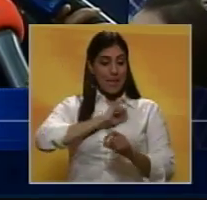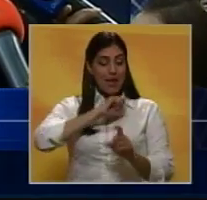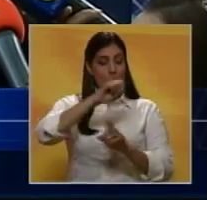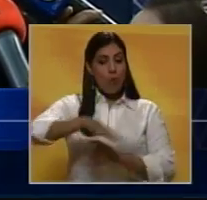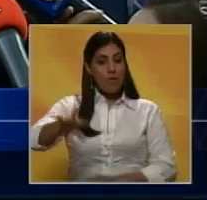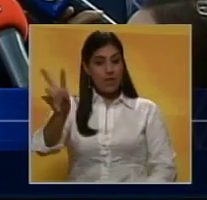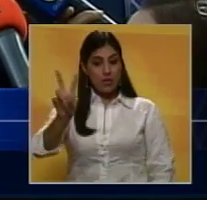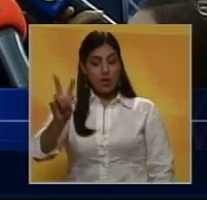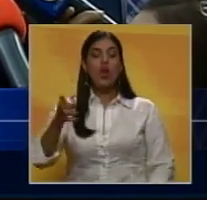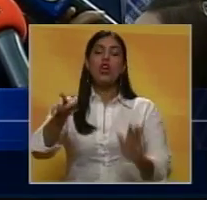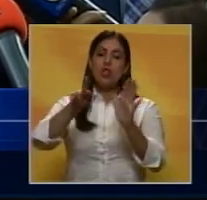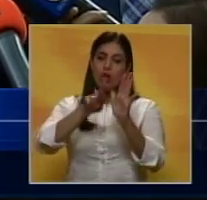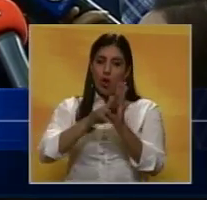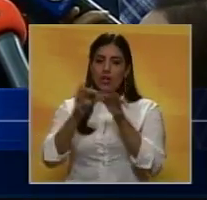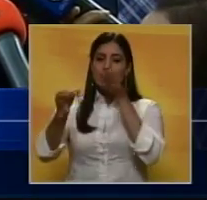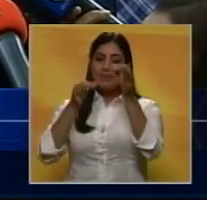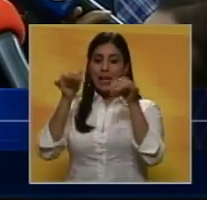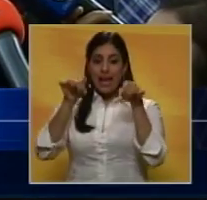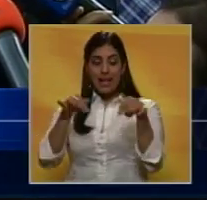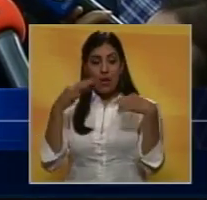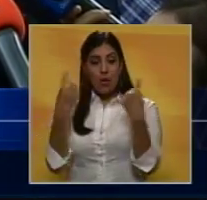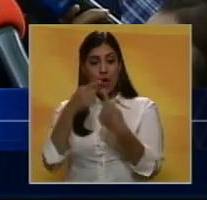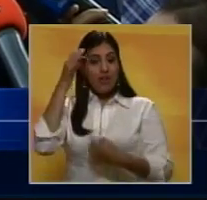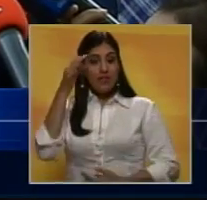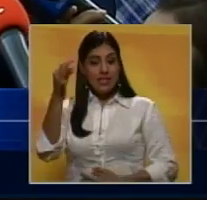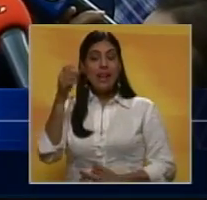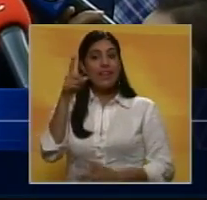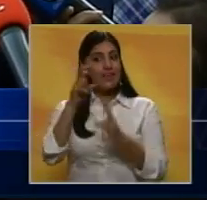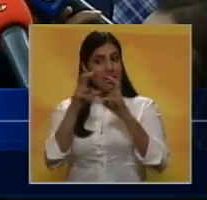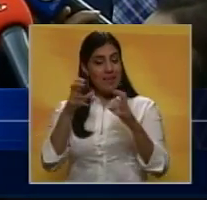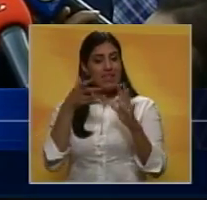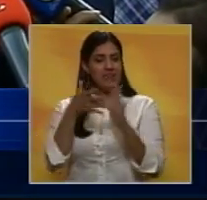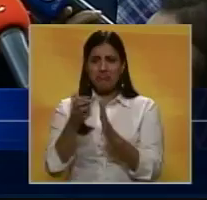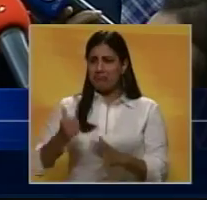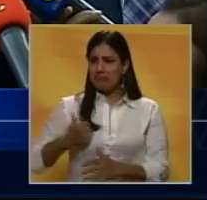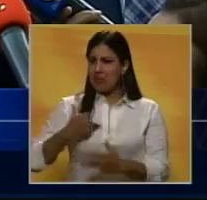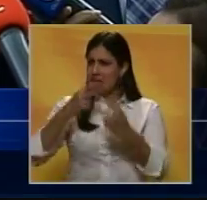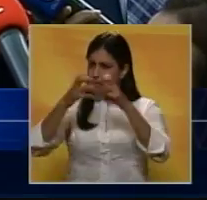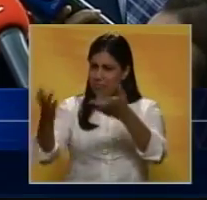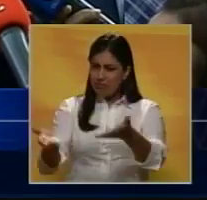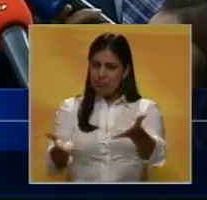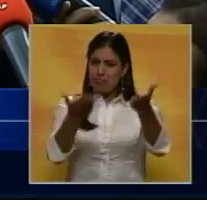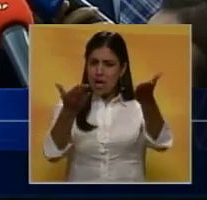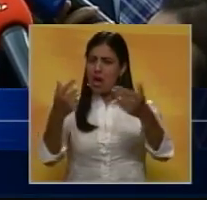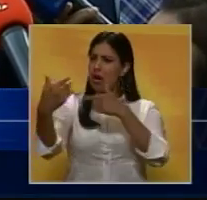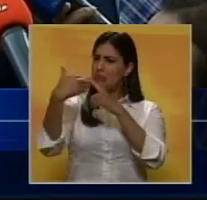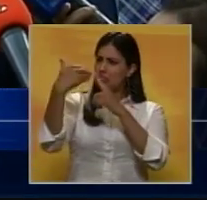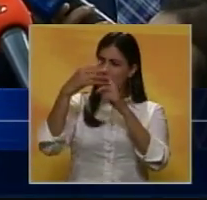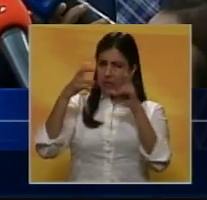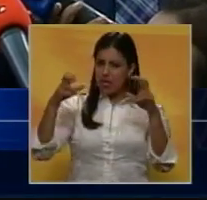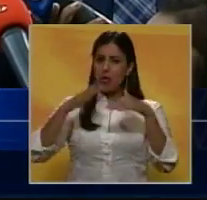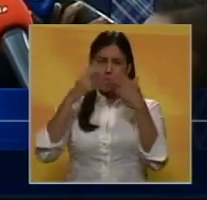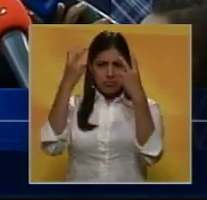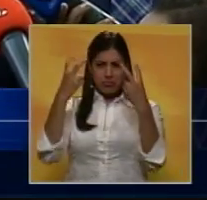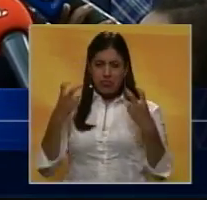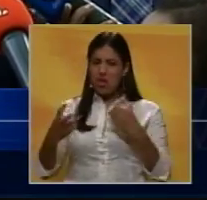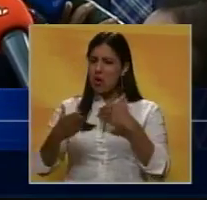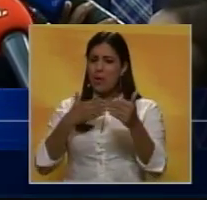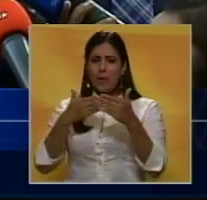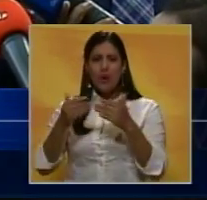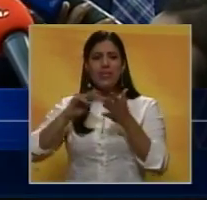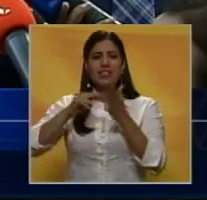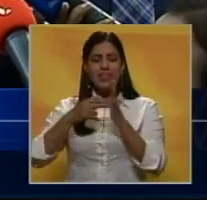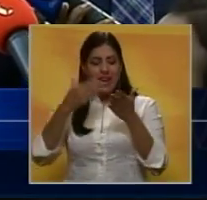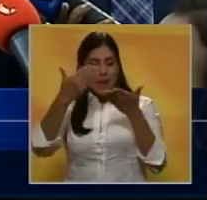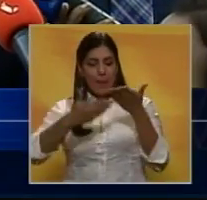pueblo venezolano. Y volvemos a ratificar aquí desde la Fiscalía que investiguen lo que quieran, que investiguen a los que nos están acusando por todo lo que significa